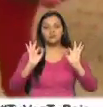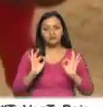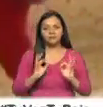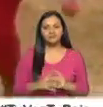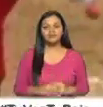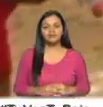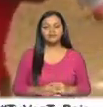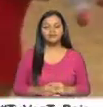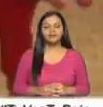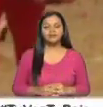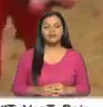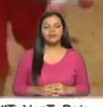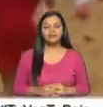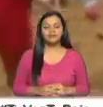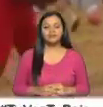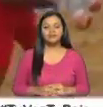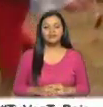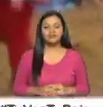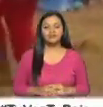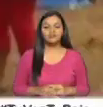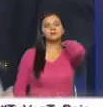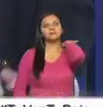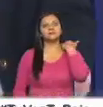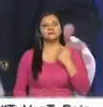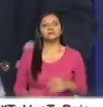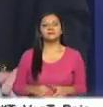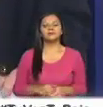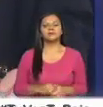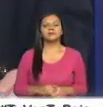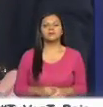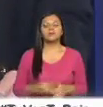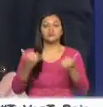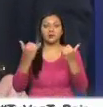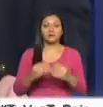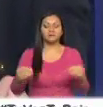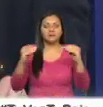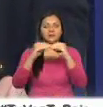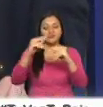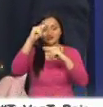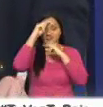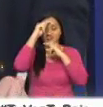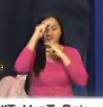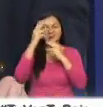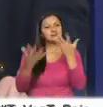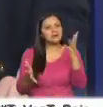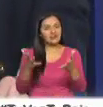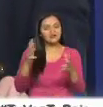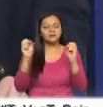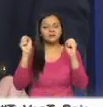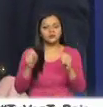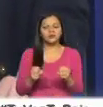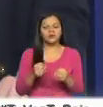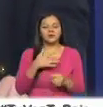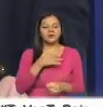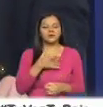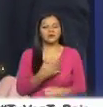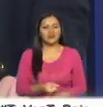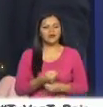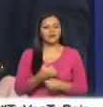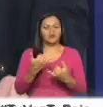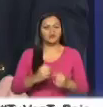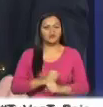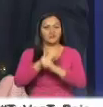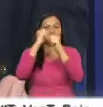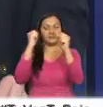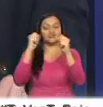Cristina Pavón, Noticiero Ciudadano. Y ahora vamos con una noticia que seguramente nos abrirá el apetito en esta mañana,